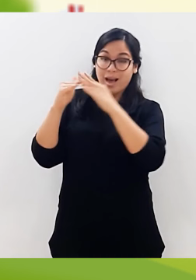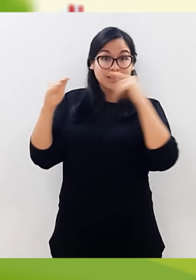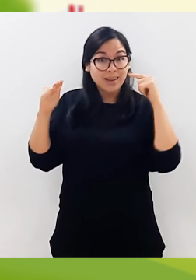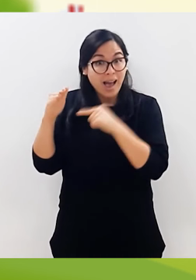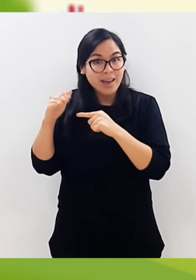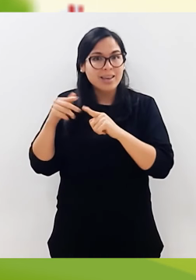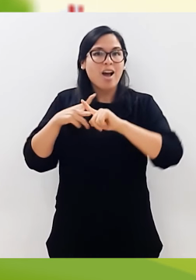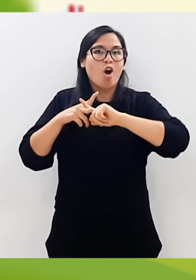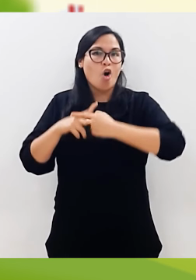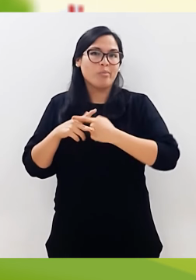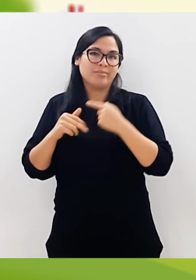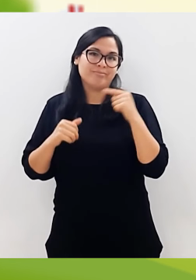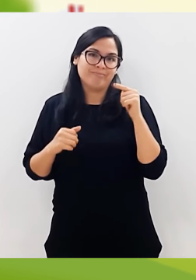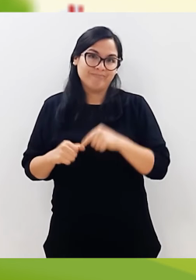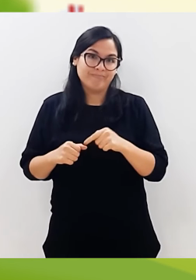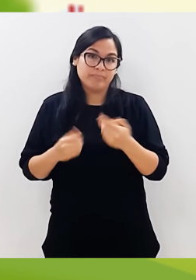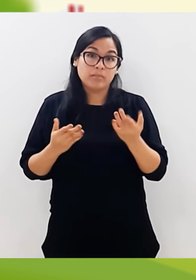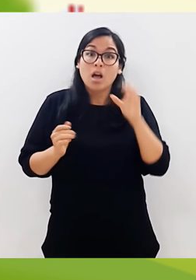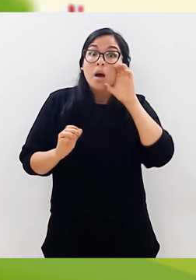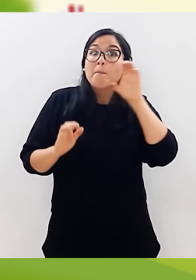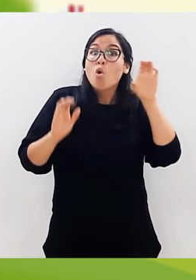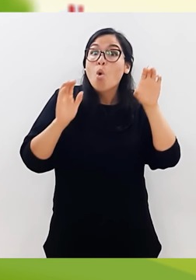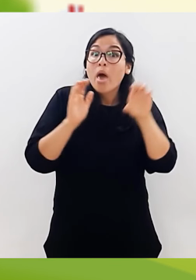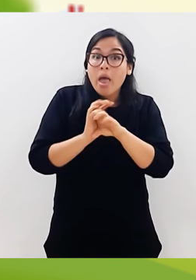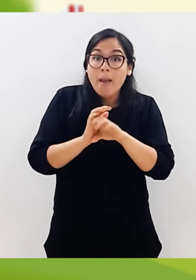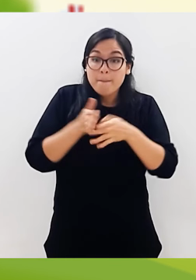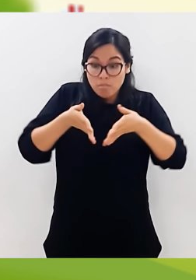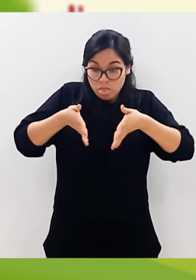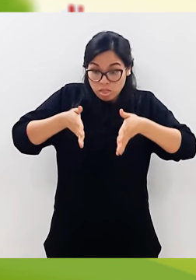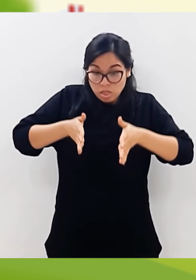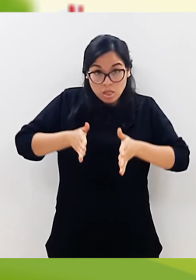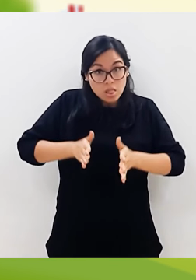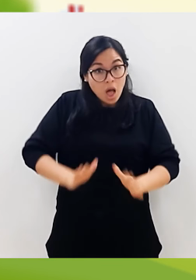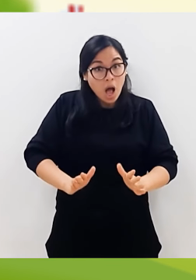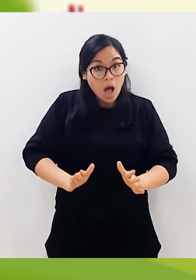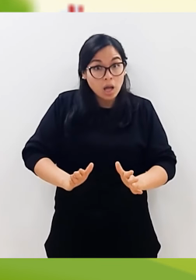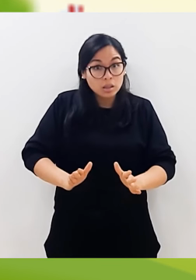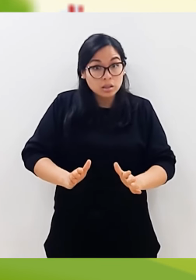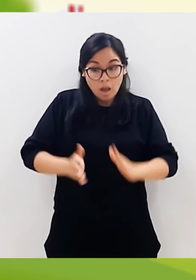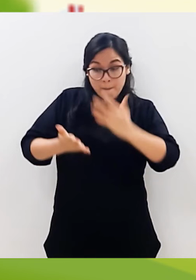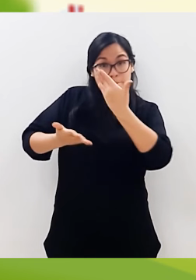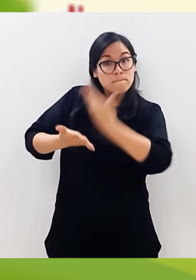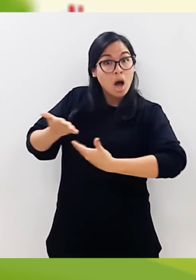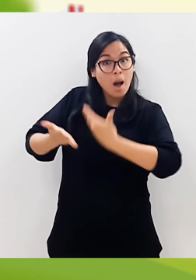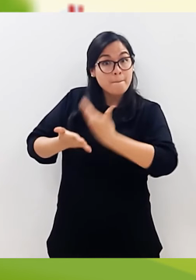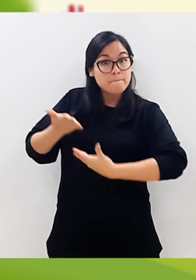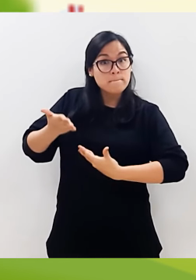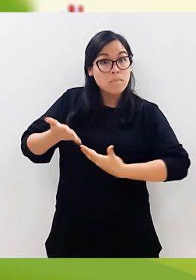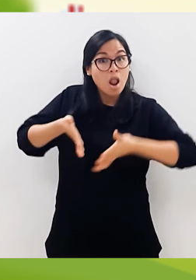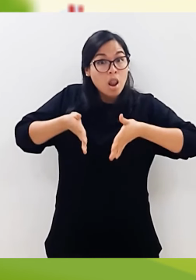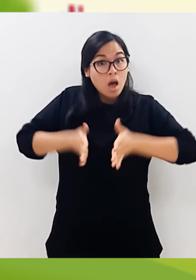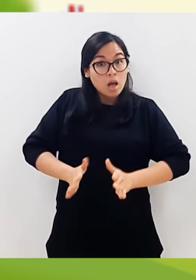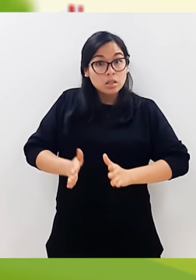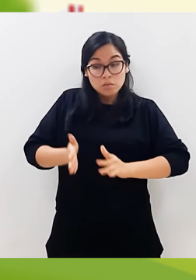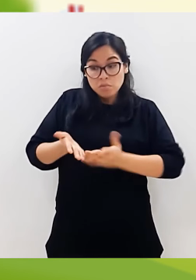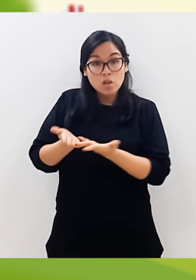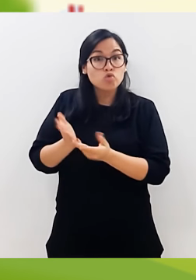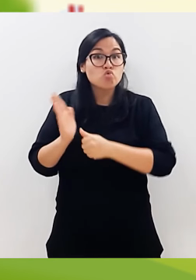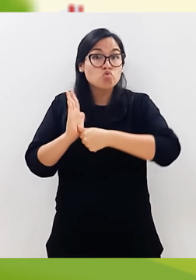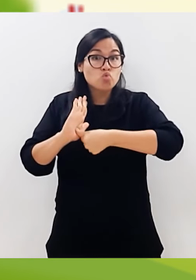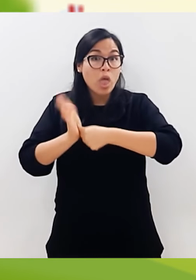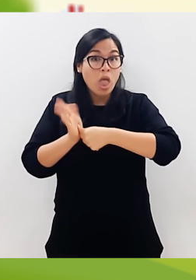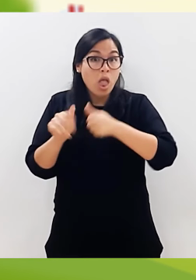Por ejemplo, cuando nacen y sacamos su acta de nacimiento y DNI.